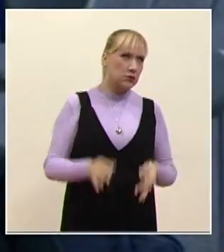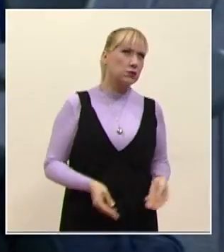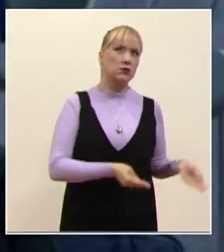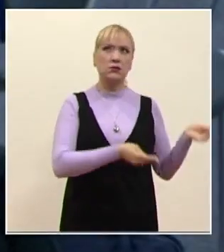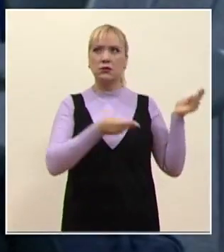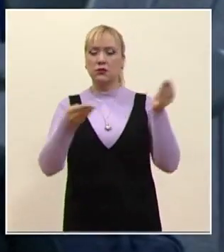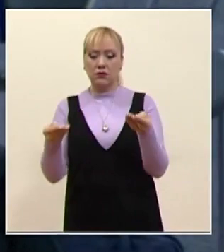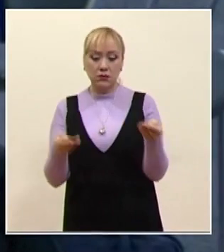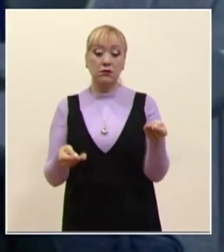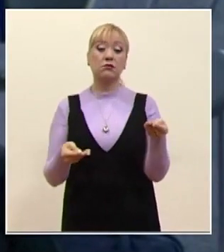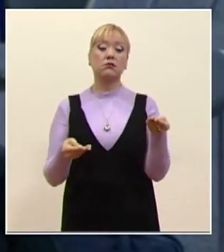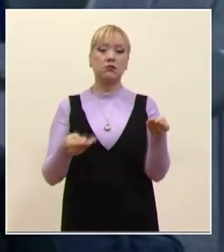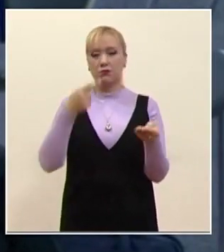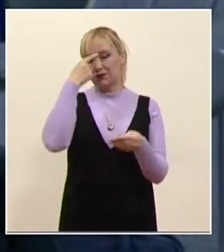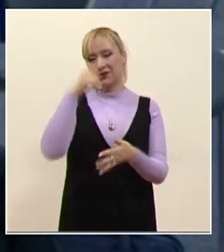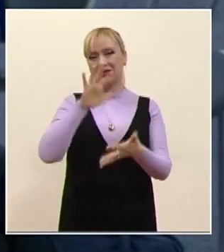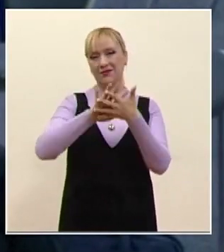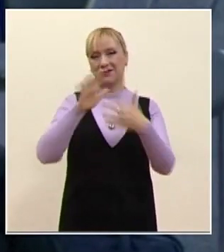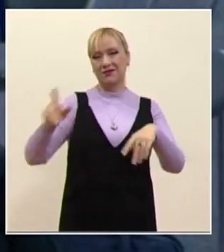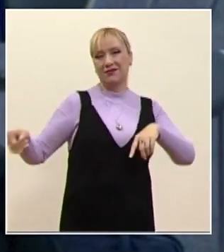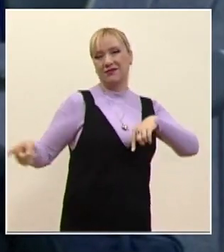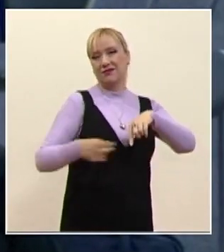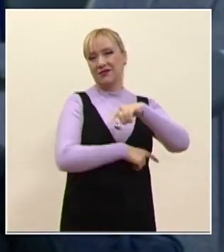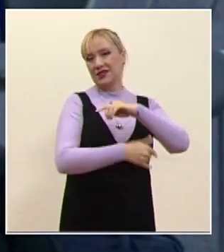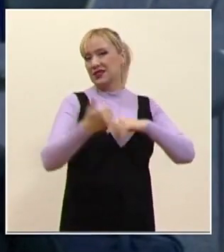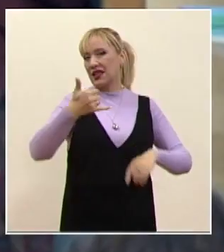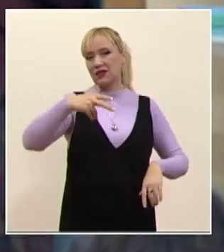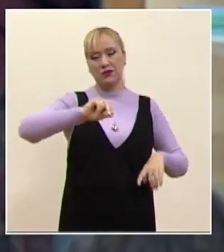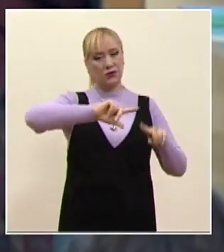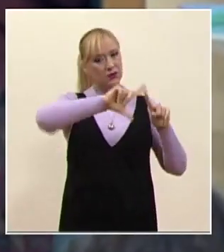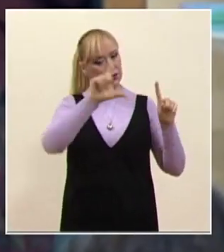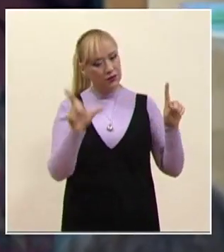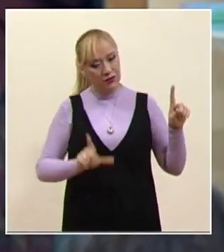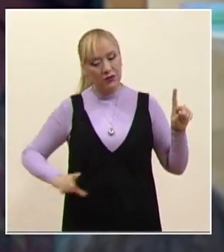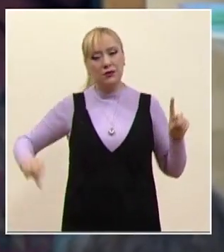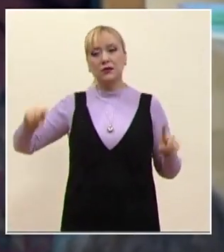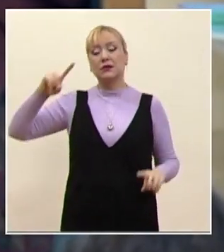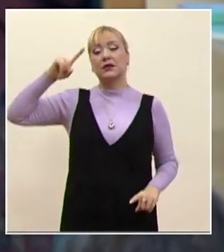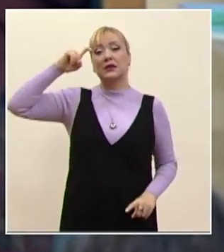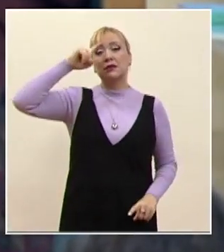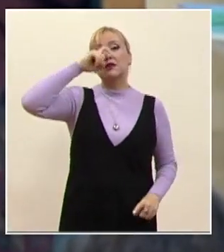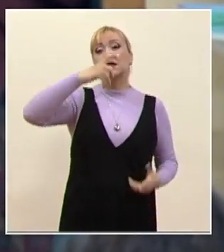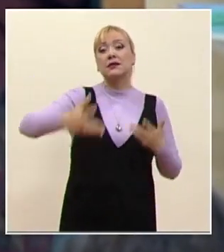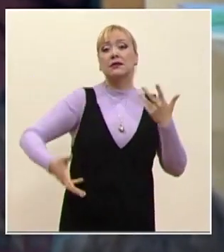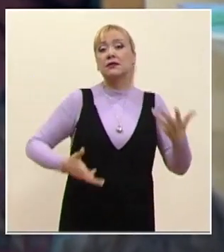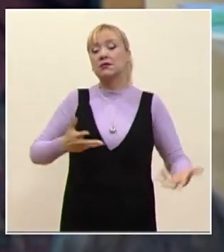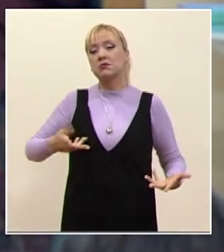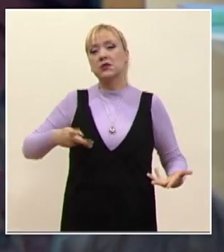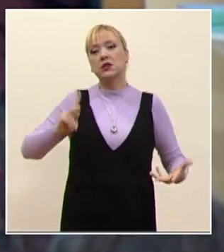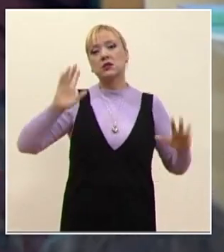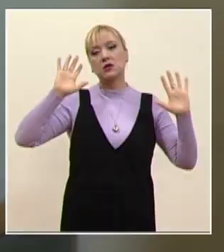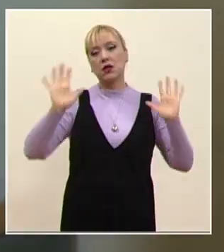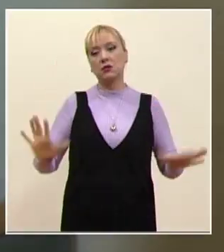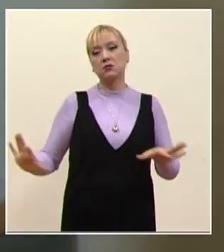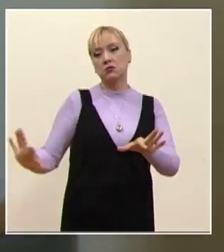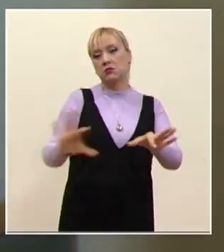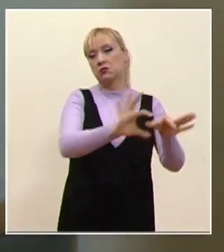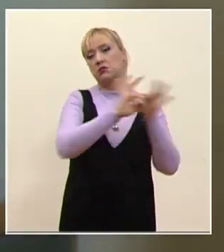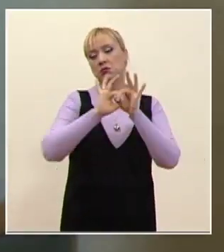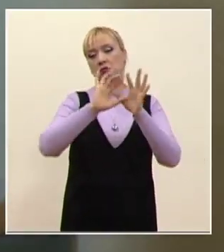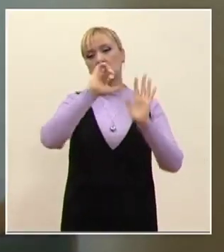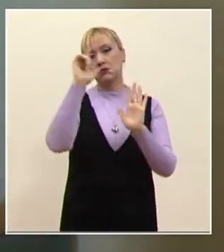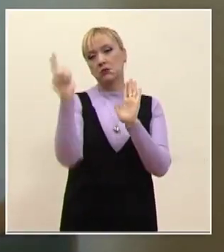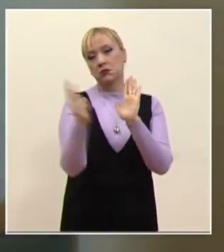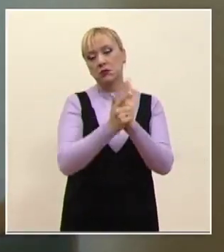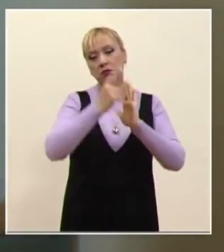federal. Aseguró que no fue una decisión fácil esta última, pero se tenía que hacer para armonizar el orden jurídico, esto